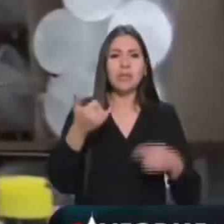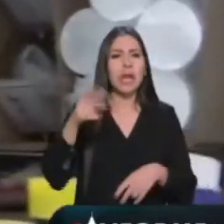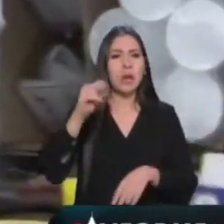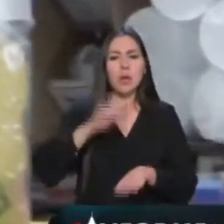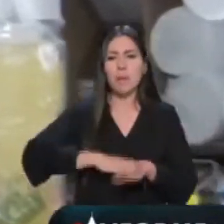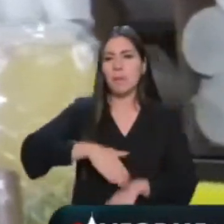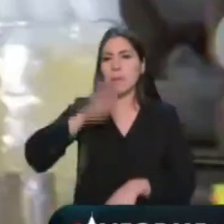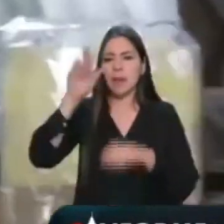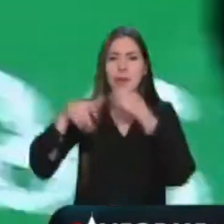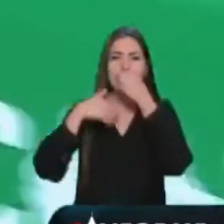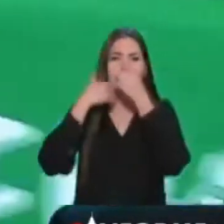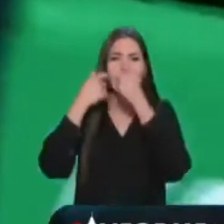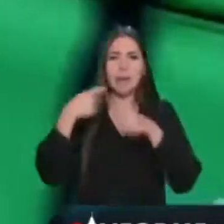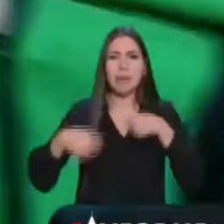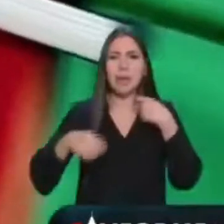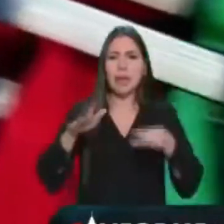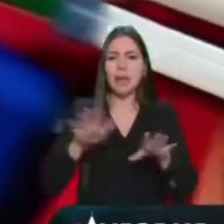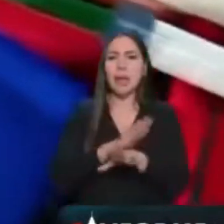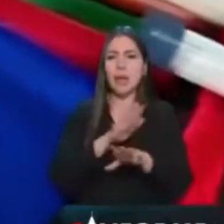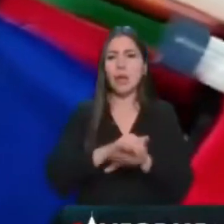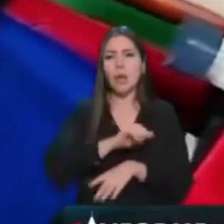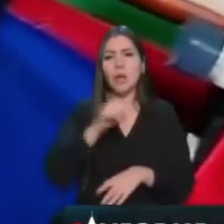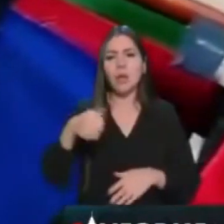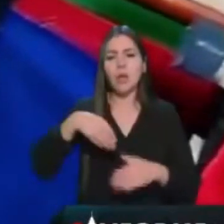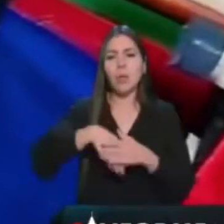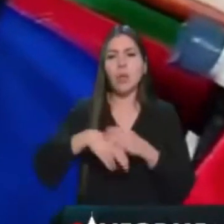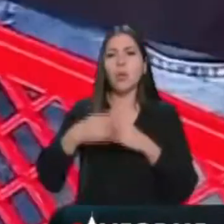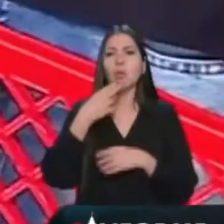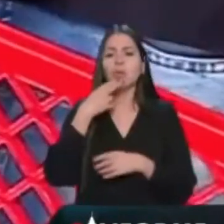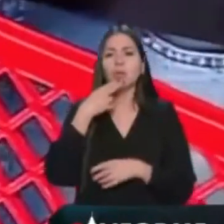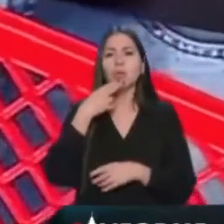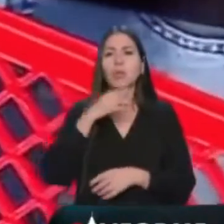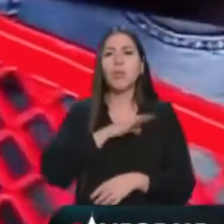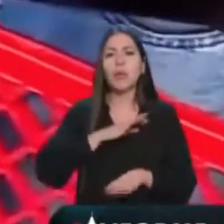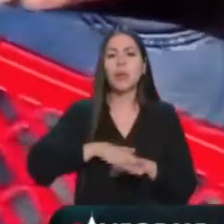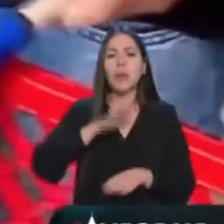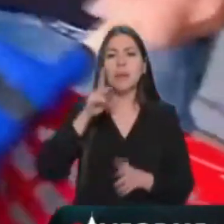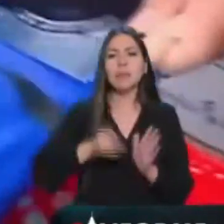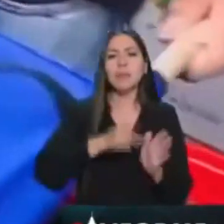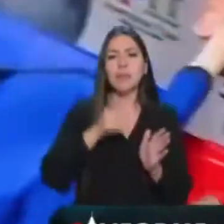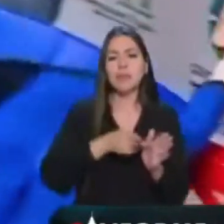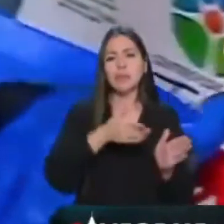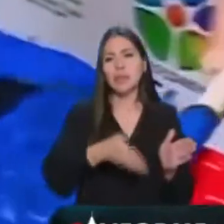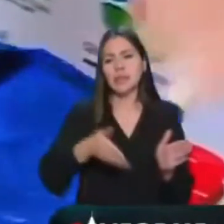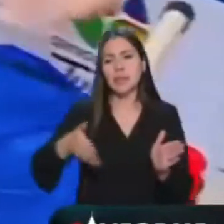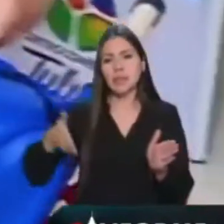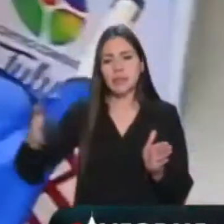plásticos de corta vida por productos sustentables. Víctor Ronquillo en Informe Capital.